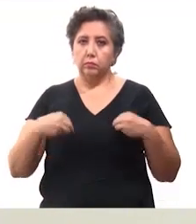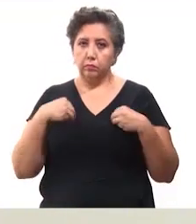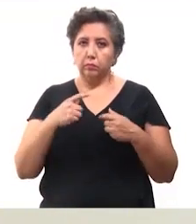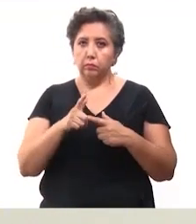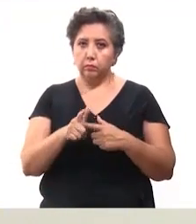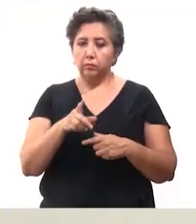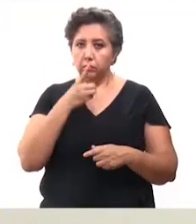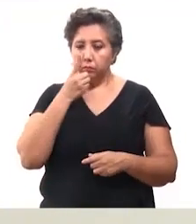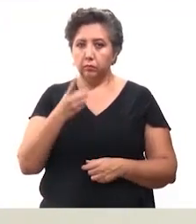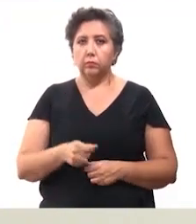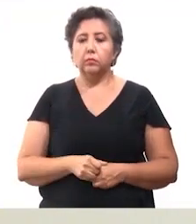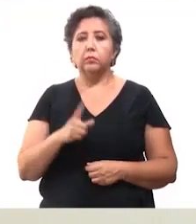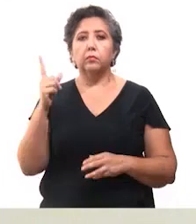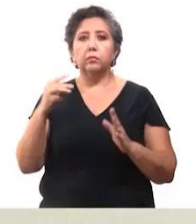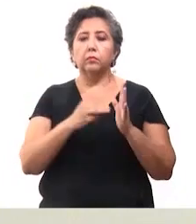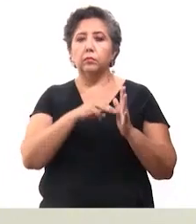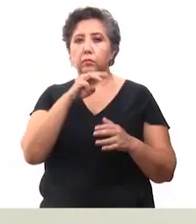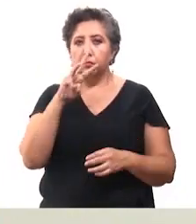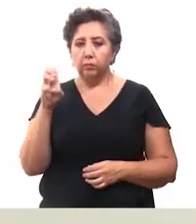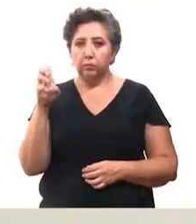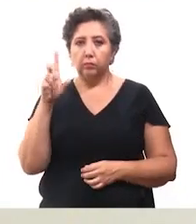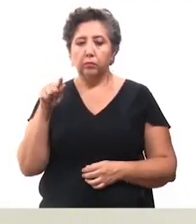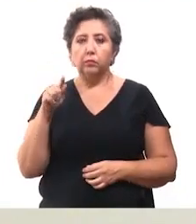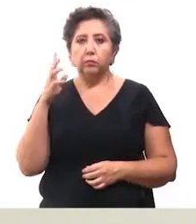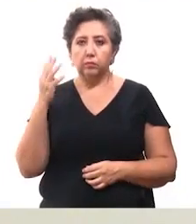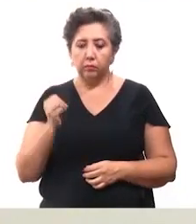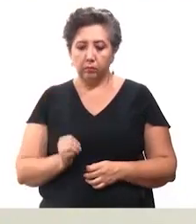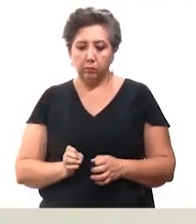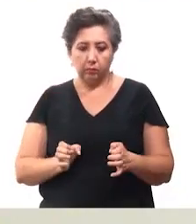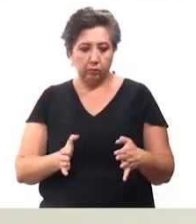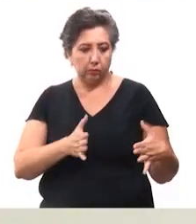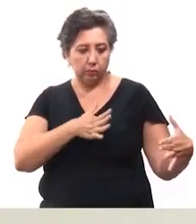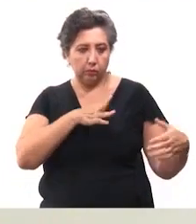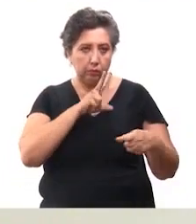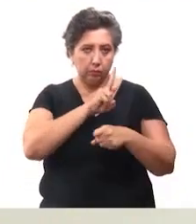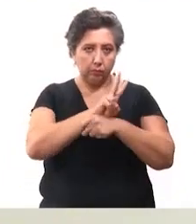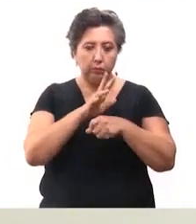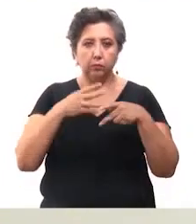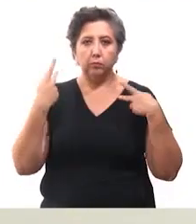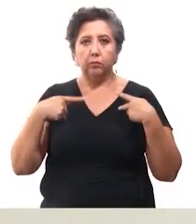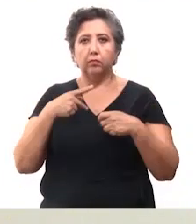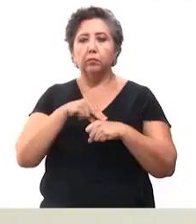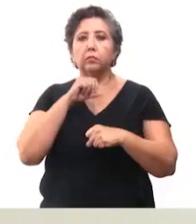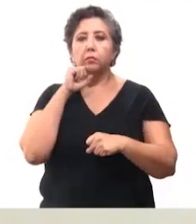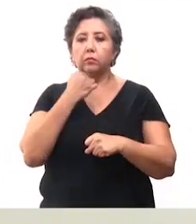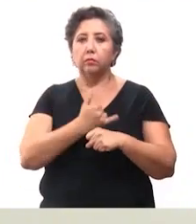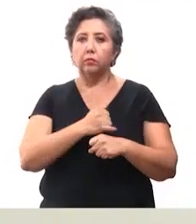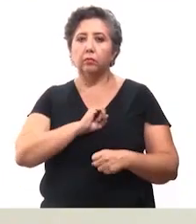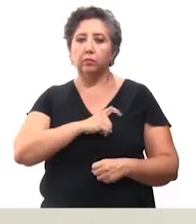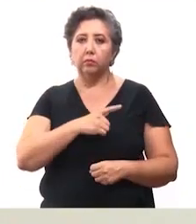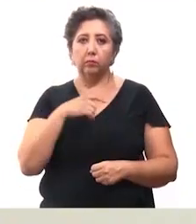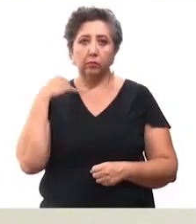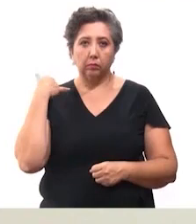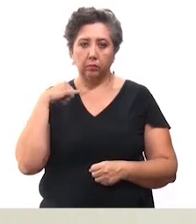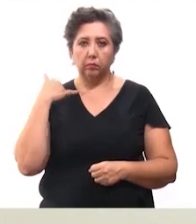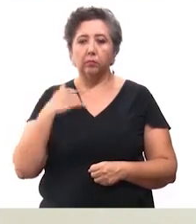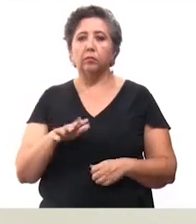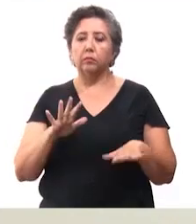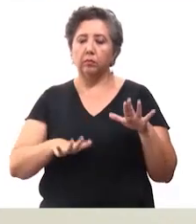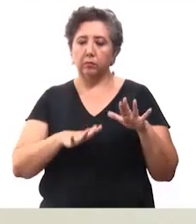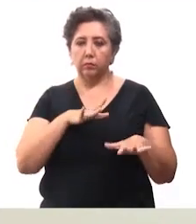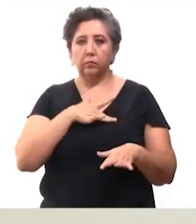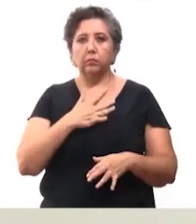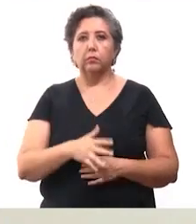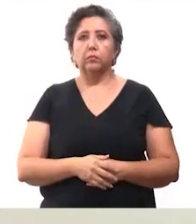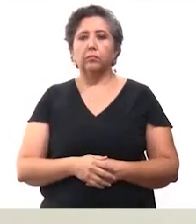casos activos, 1.379 están estables, aislados, monitoreados por personal médico de los servicios de salud de Yucatán.